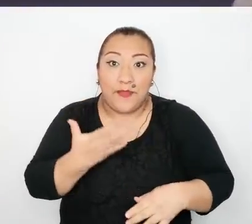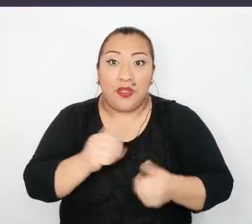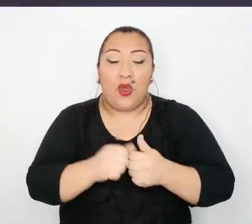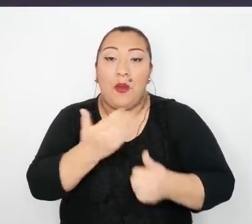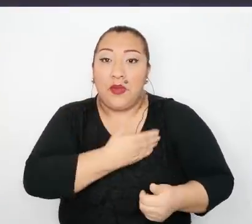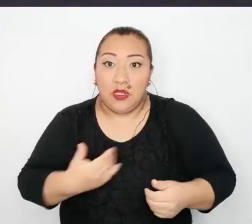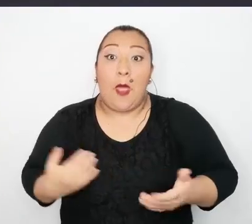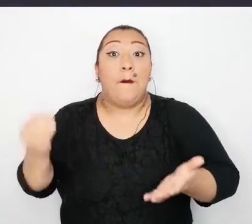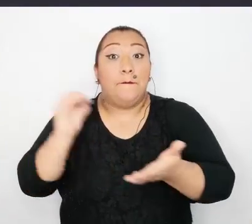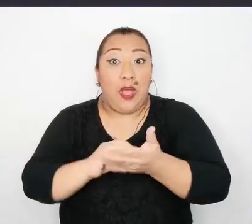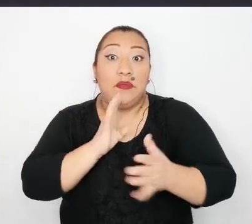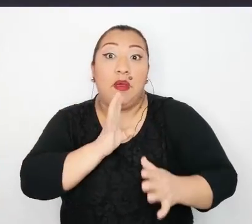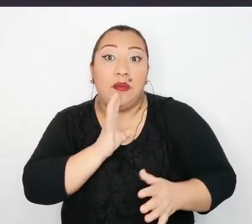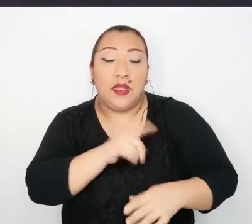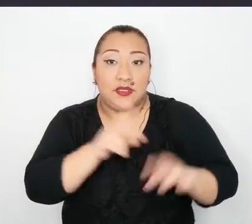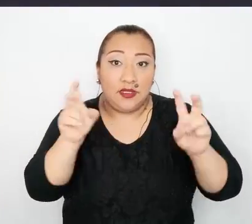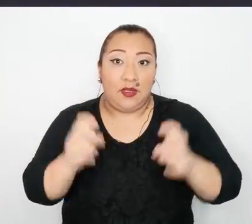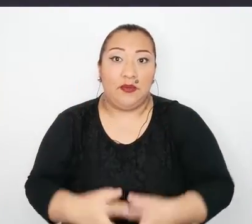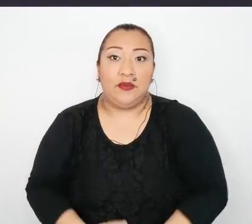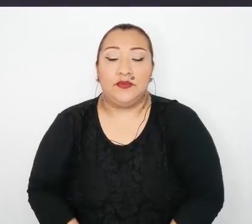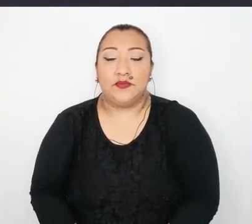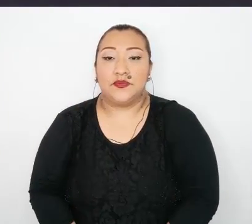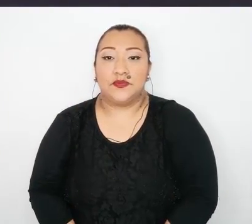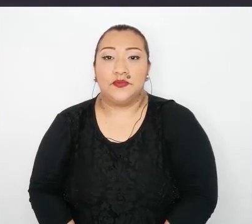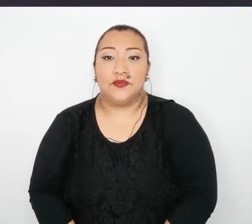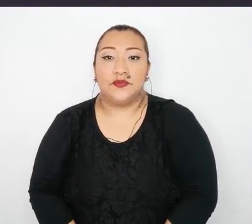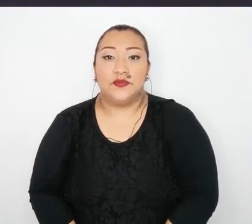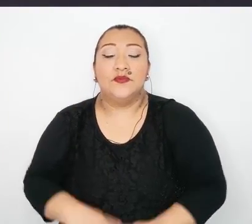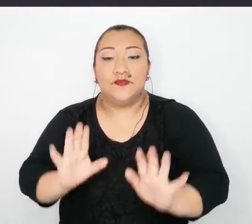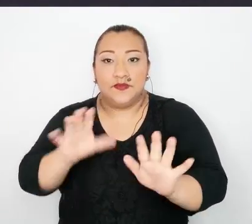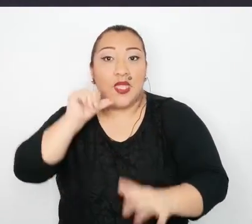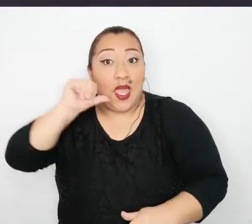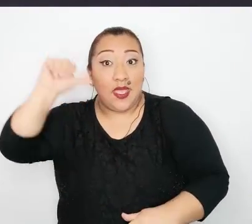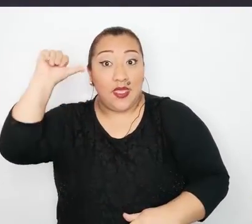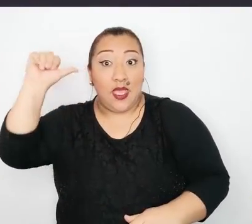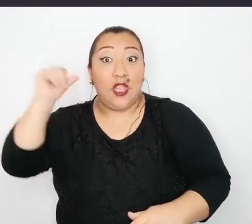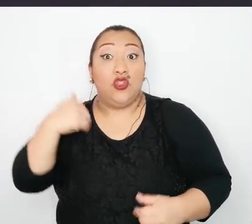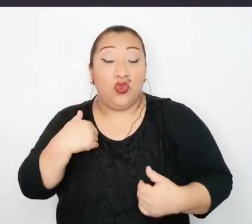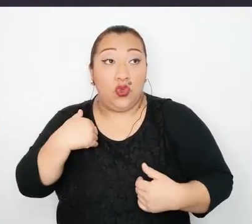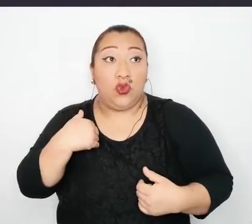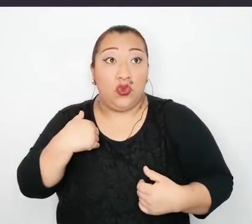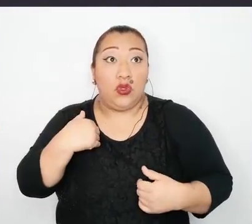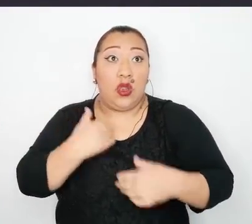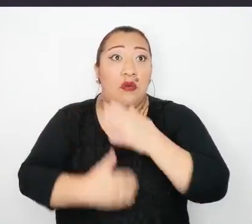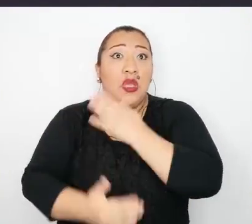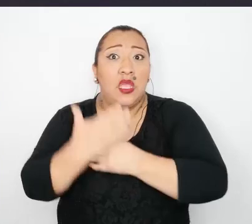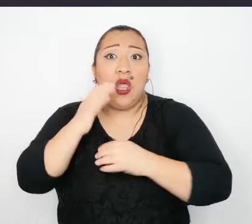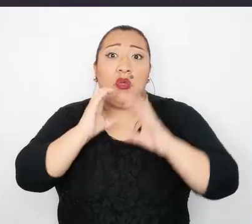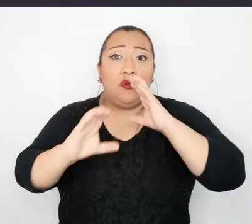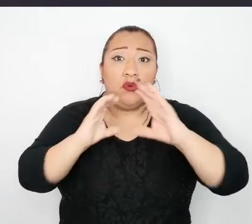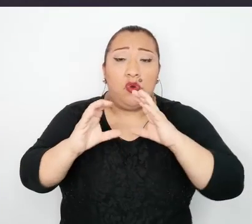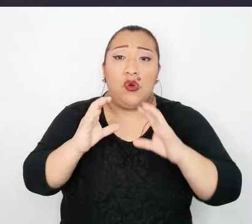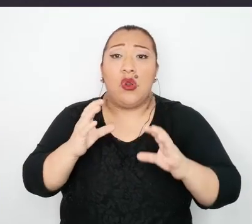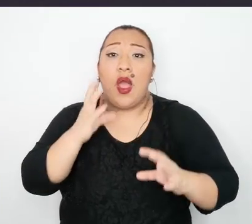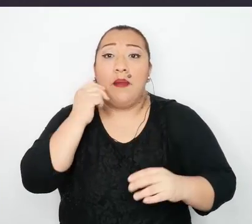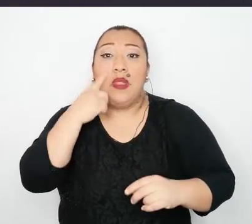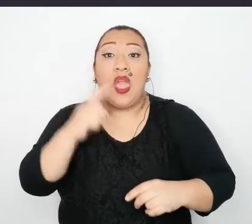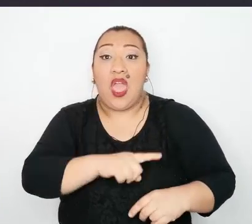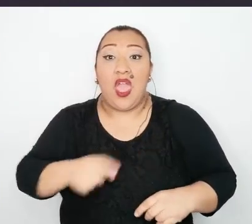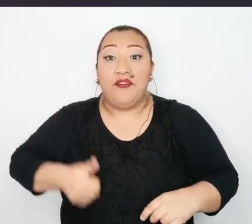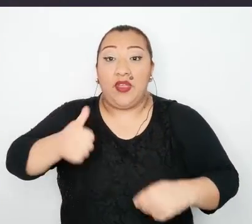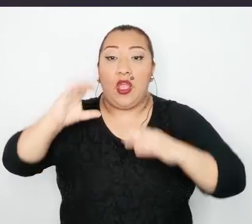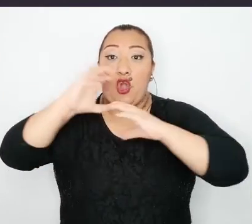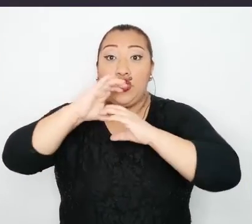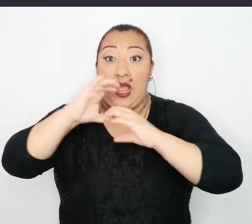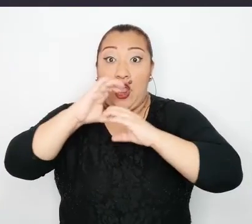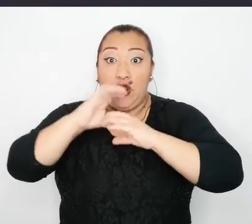usted está solicitando con el presidente también van a tratar estos temas. El día de ayer he estado por la mañana conversando con